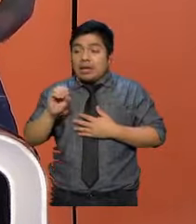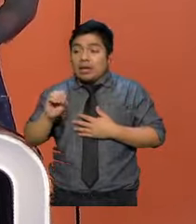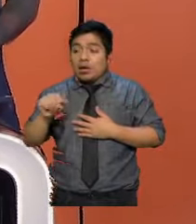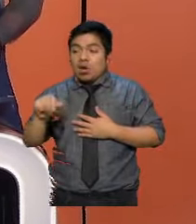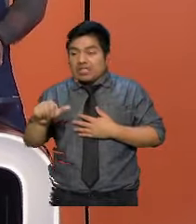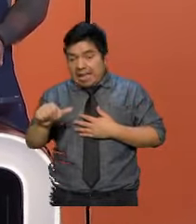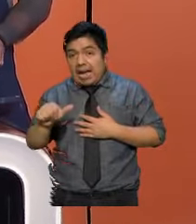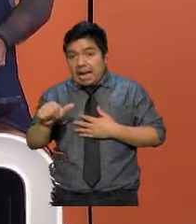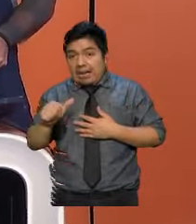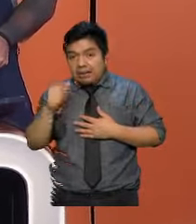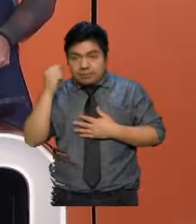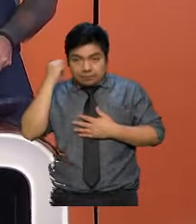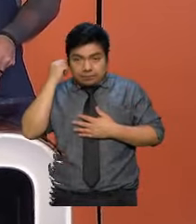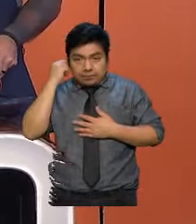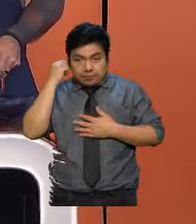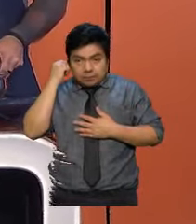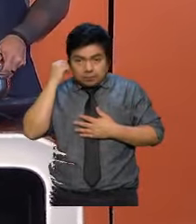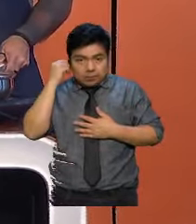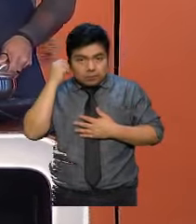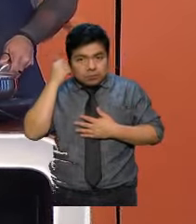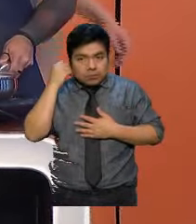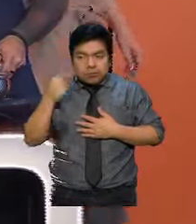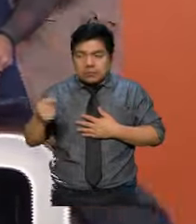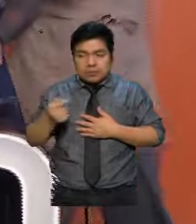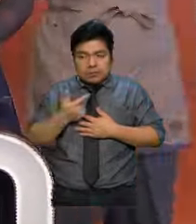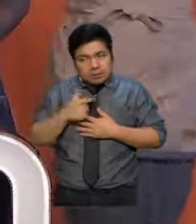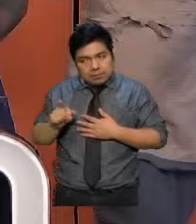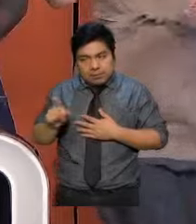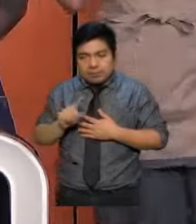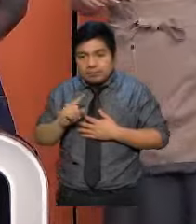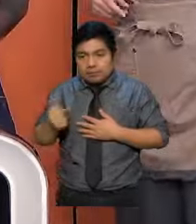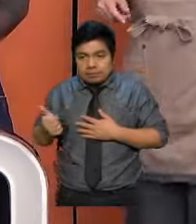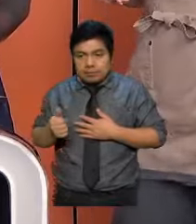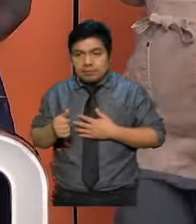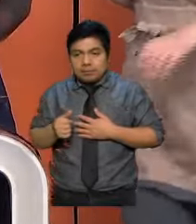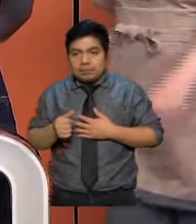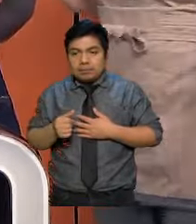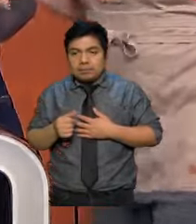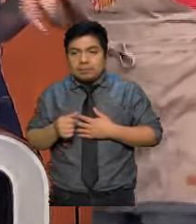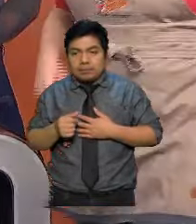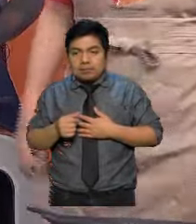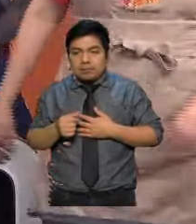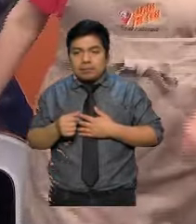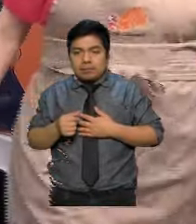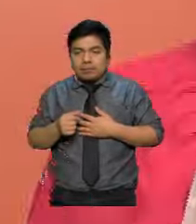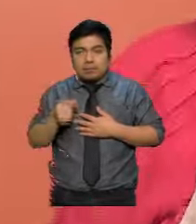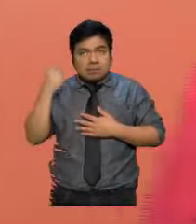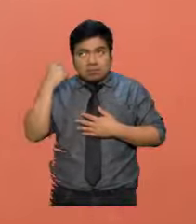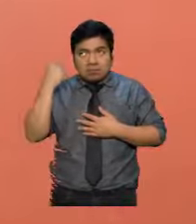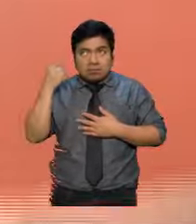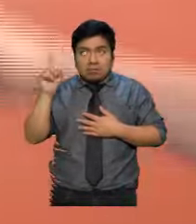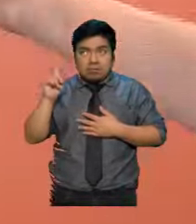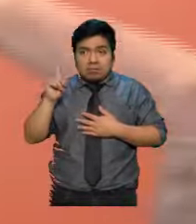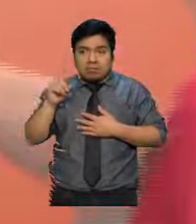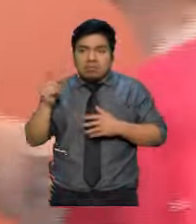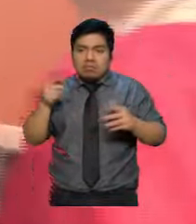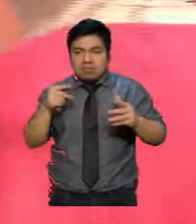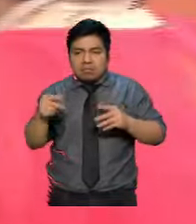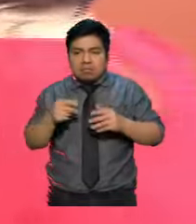usted no le gusta. No se escucha, Ferruzzo. No como el que a usted no le gusta. Voy por una maraca, espéreme. Háblame mientras tanto aquí. ¿No me escucho? Ahí. Buenos días. Ve dando tú